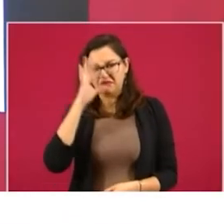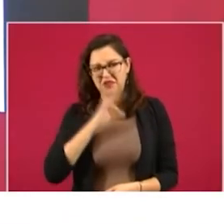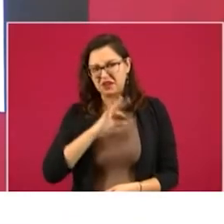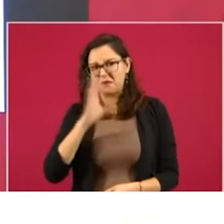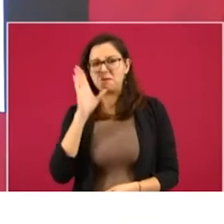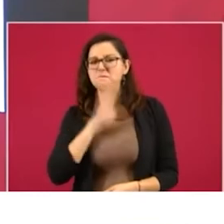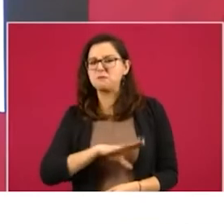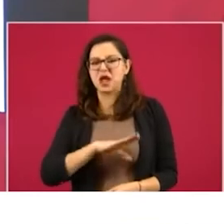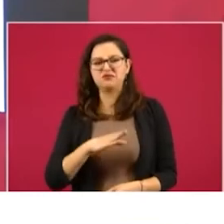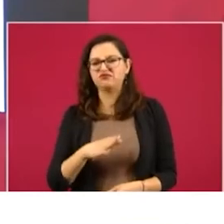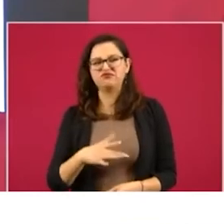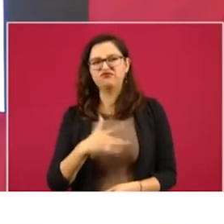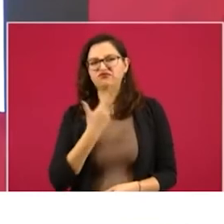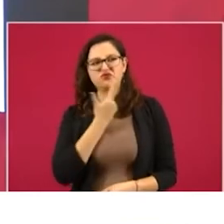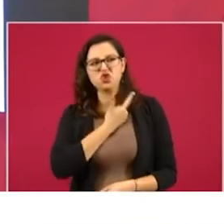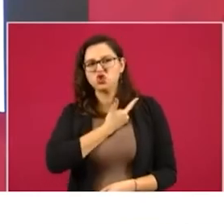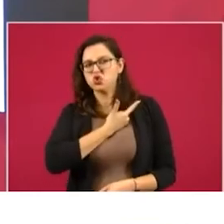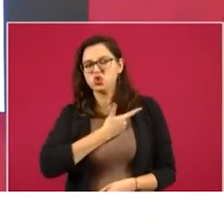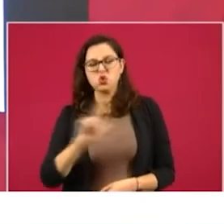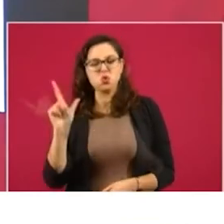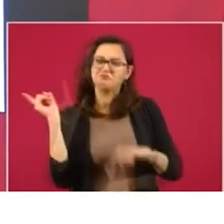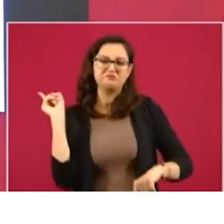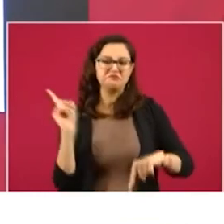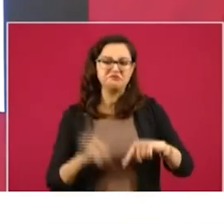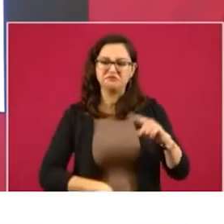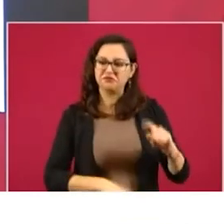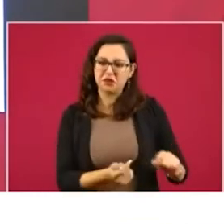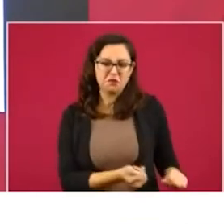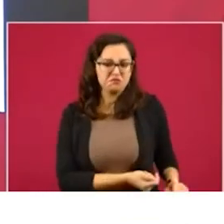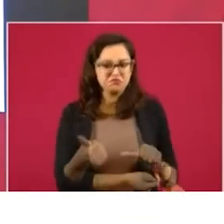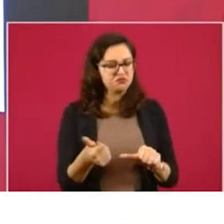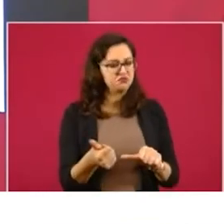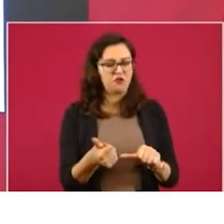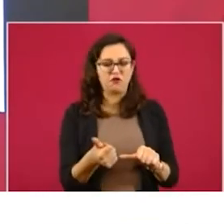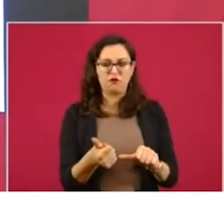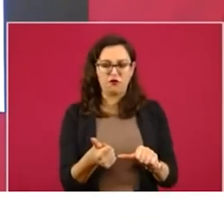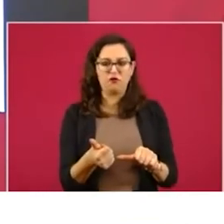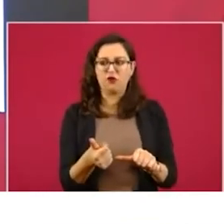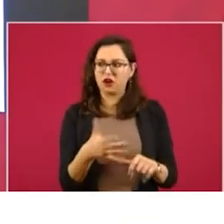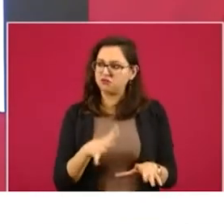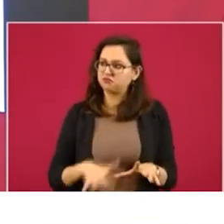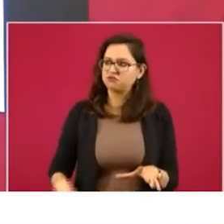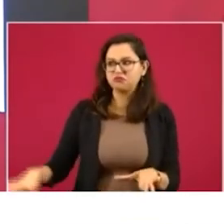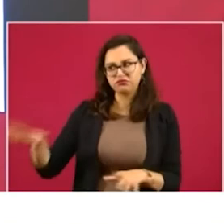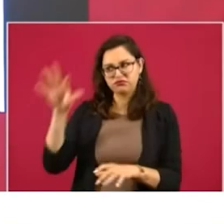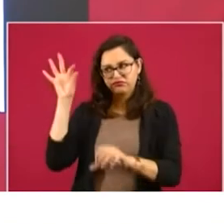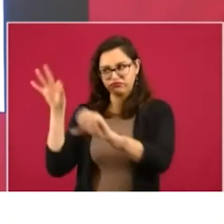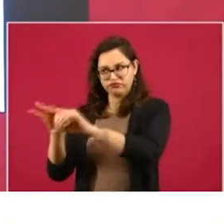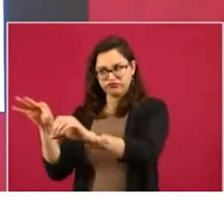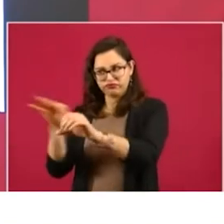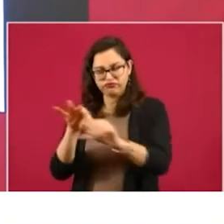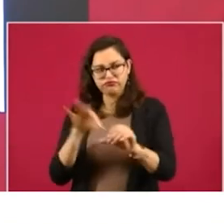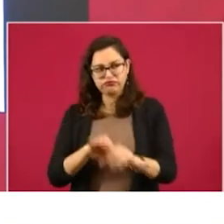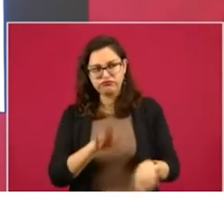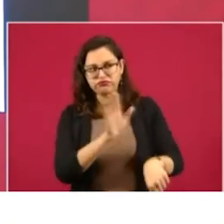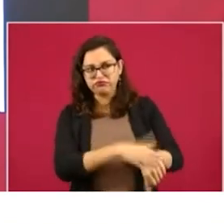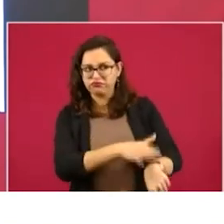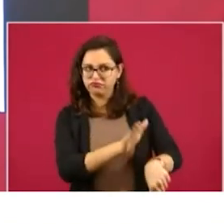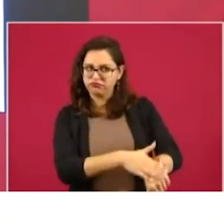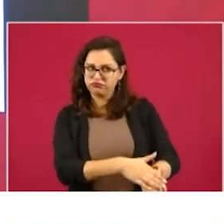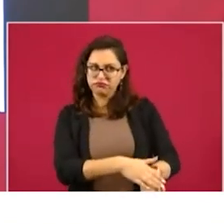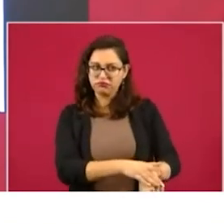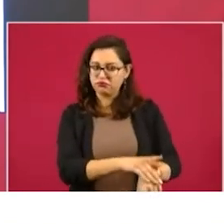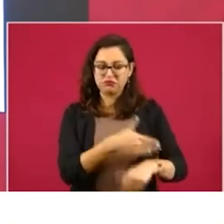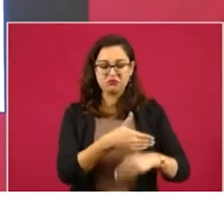del presidente en turno se puede se pueda votar para que renuncie antes de